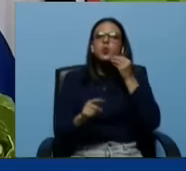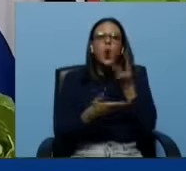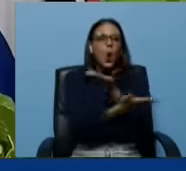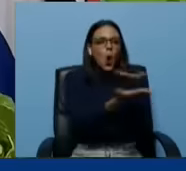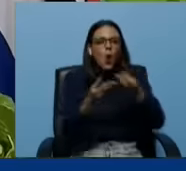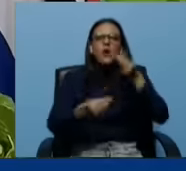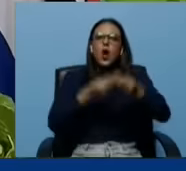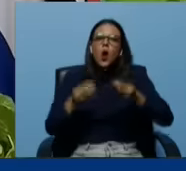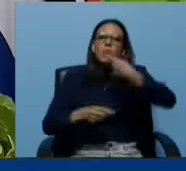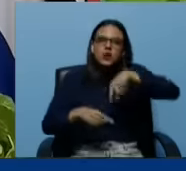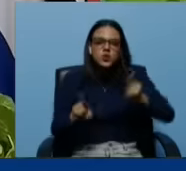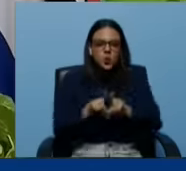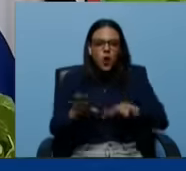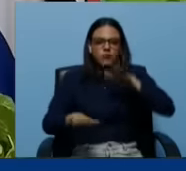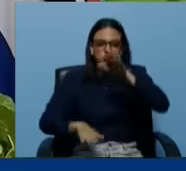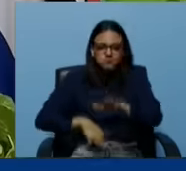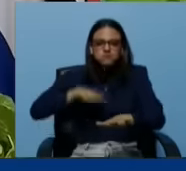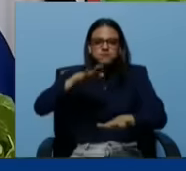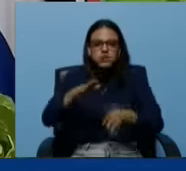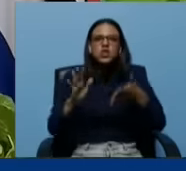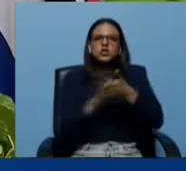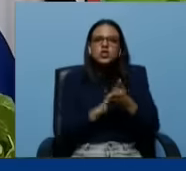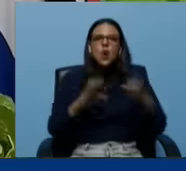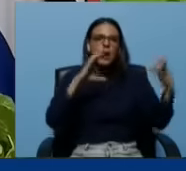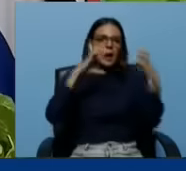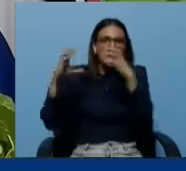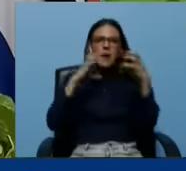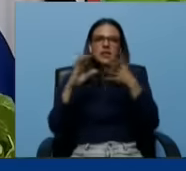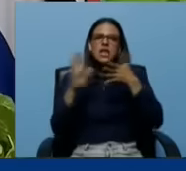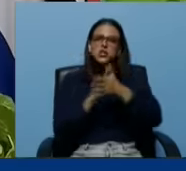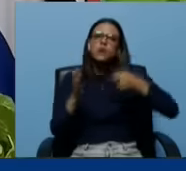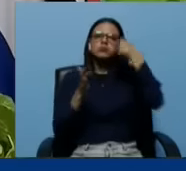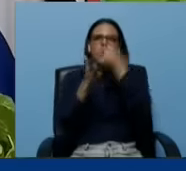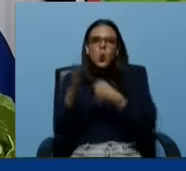avanzar en esa batalla, en esa lucha.